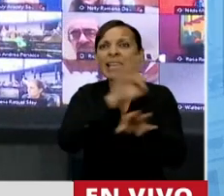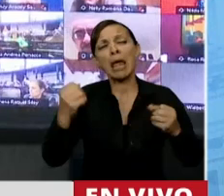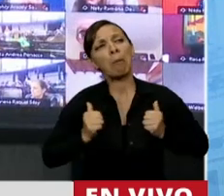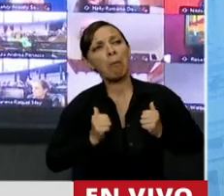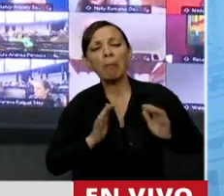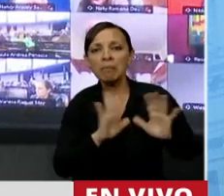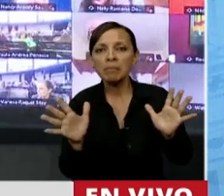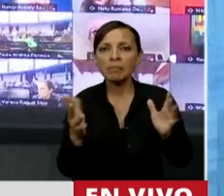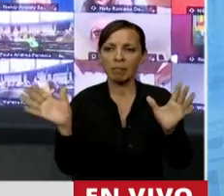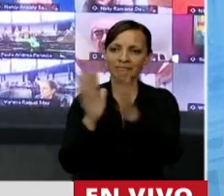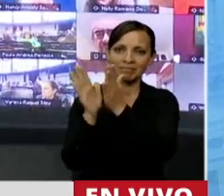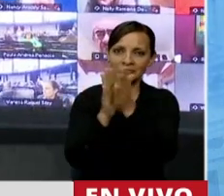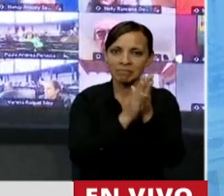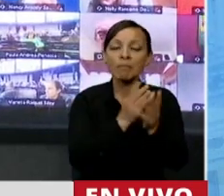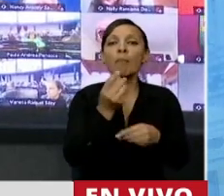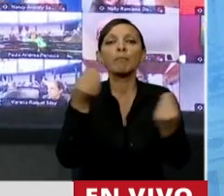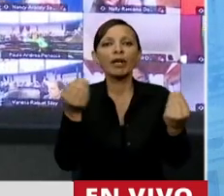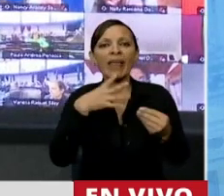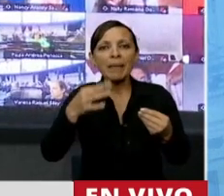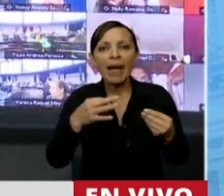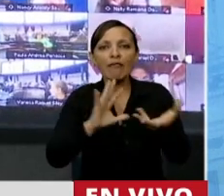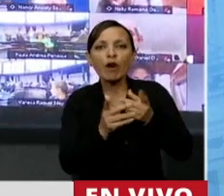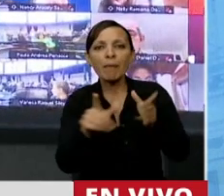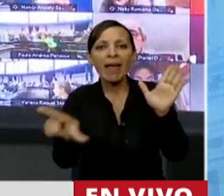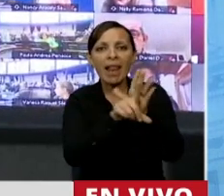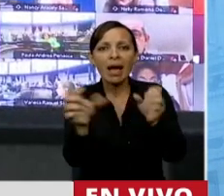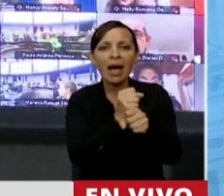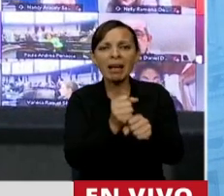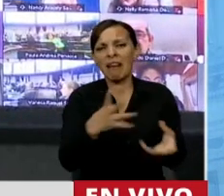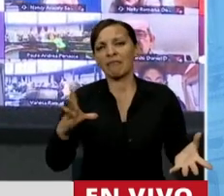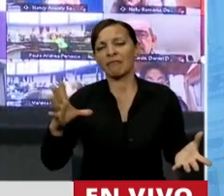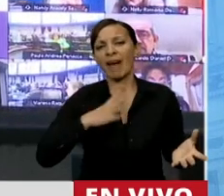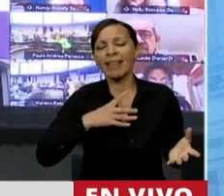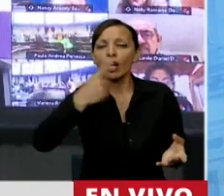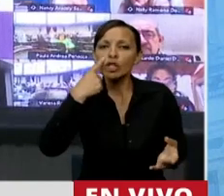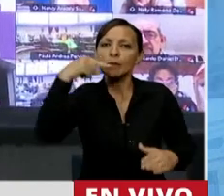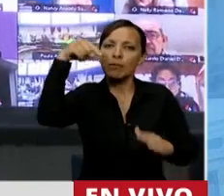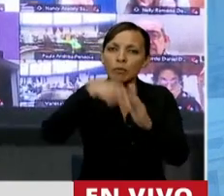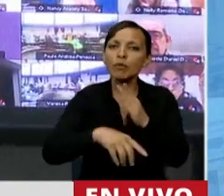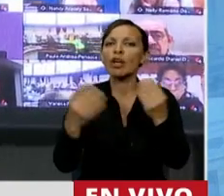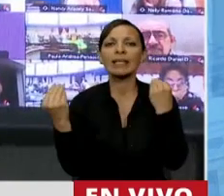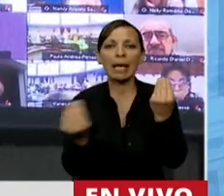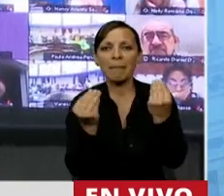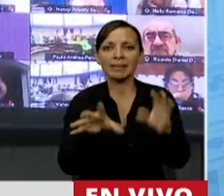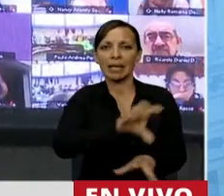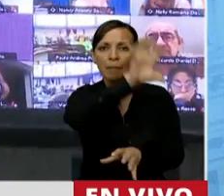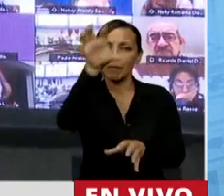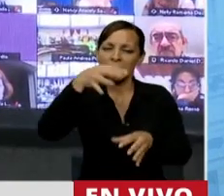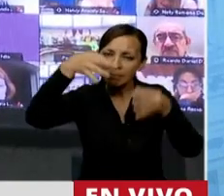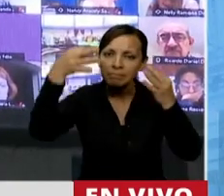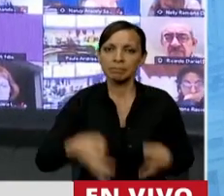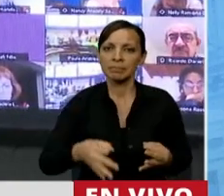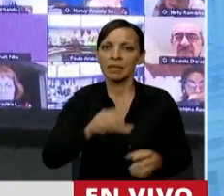pelo? Porque se legisla con absoluta desconocimiento de lo que pasa en el interior profundo de la